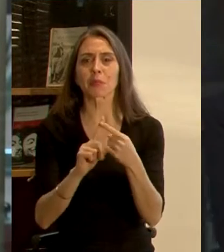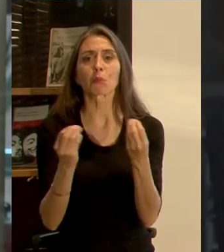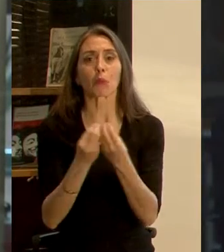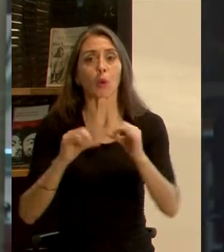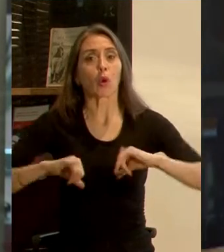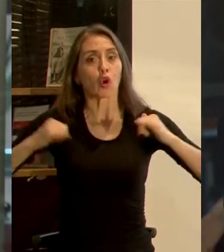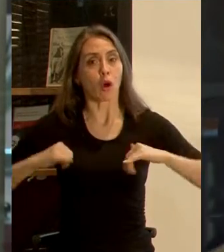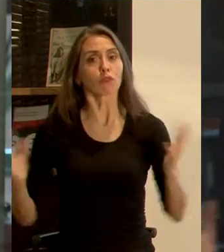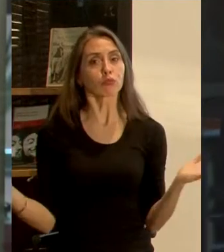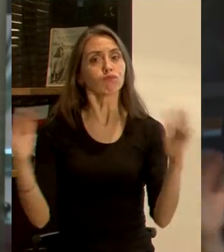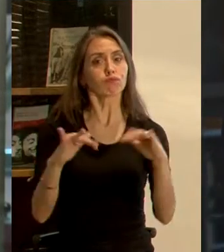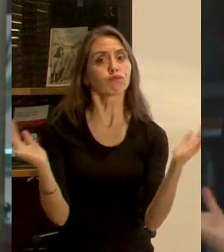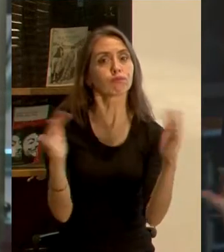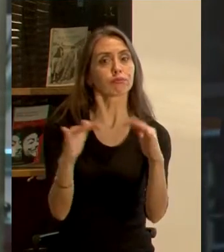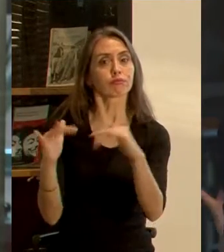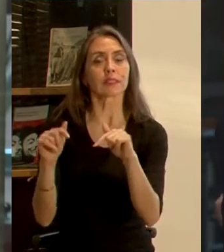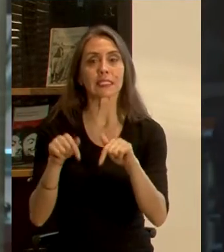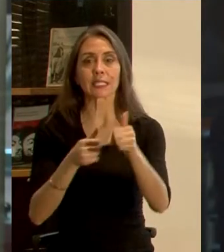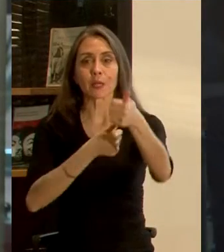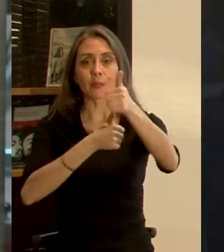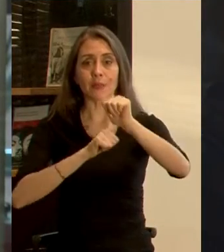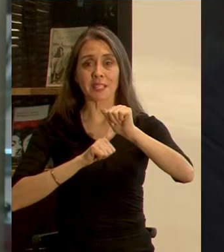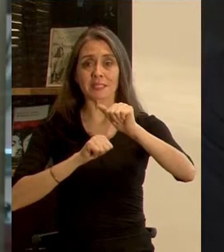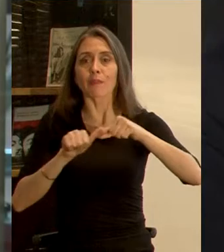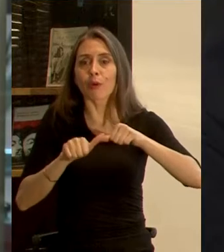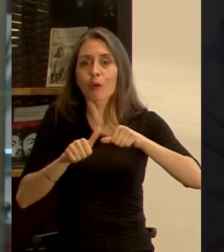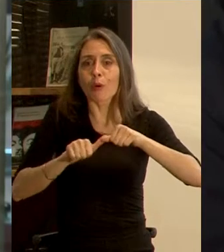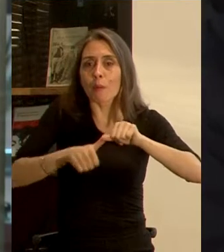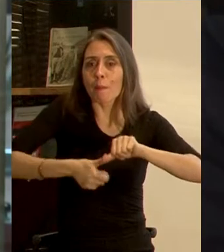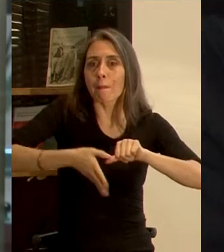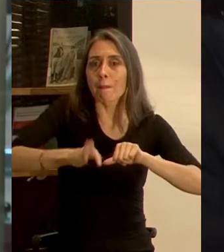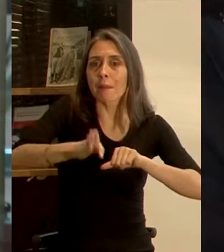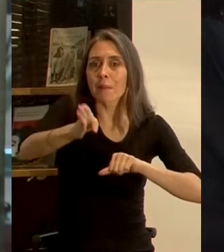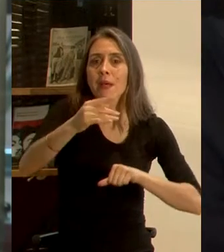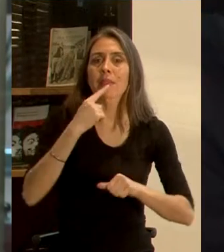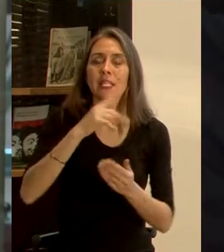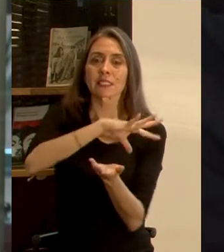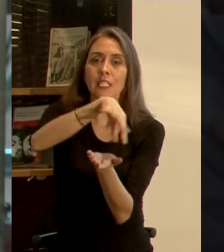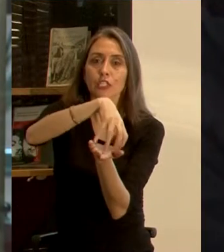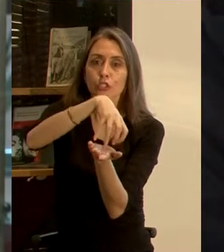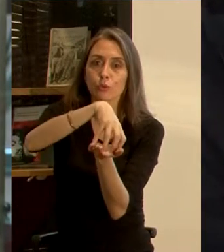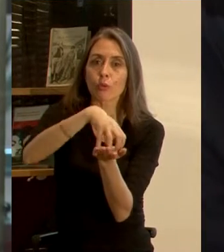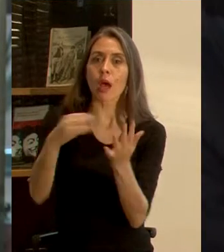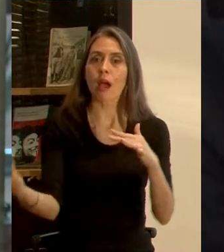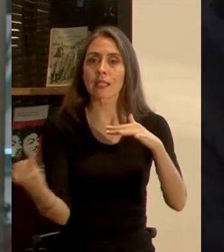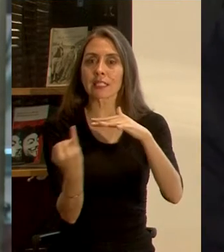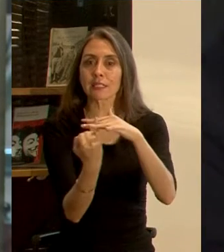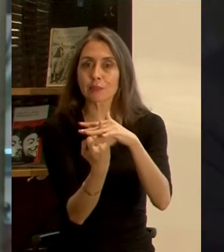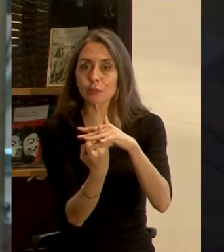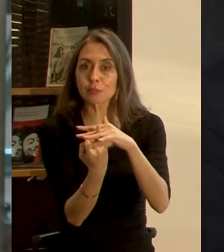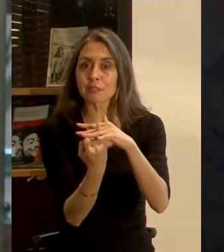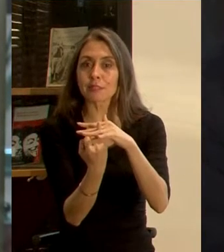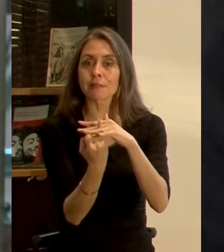jóvenes. Y yo creo que este es un desafío permanente, porque cuando uno habla de ciudades inclusivas